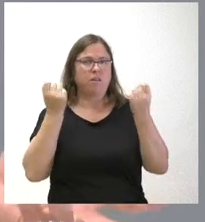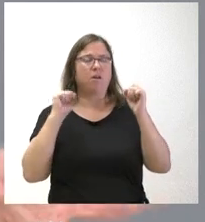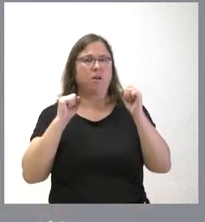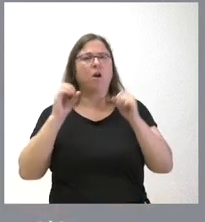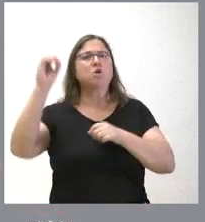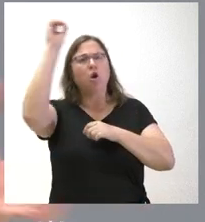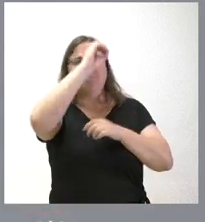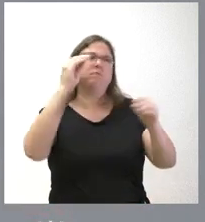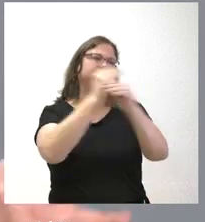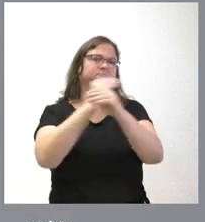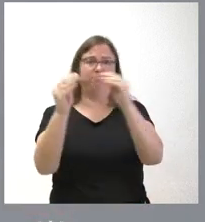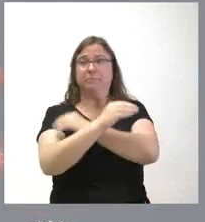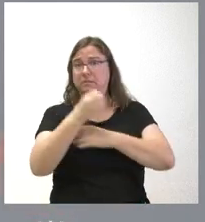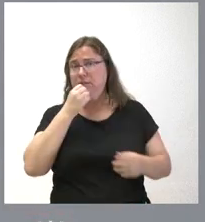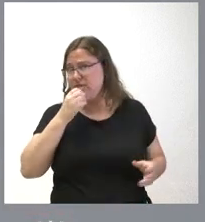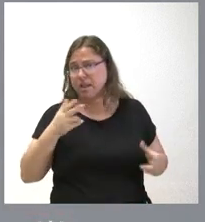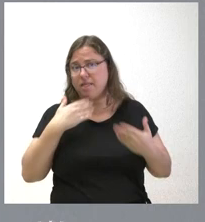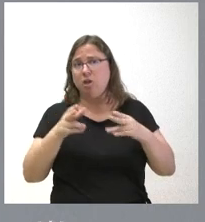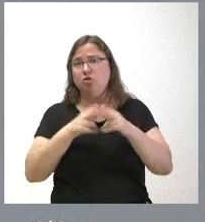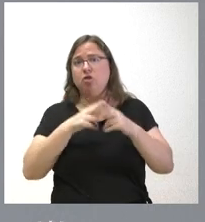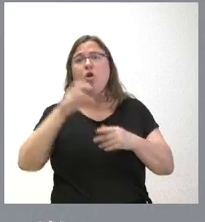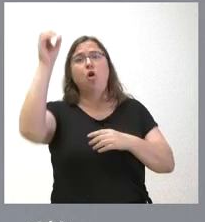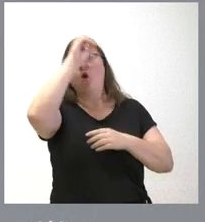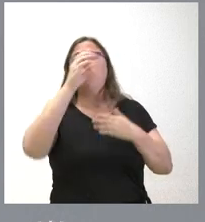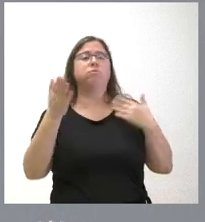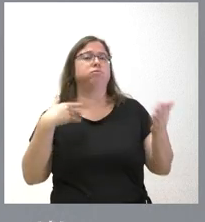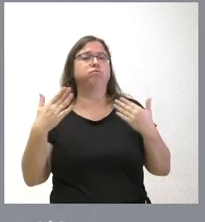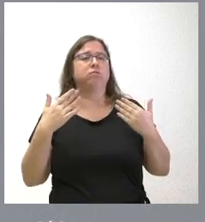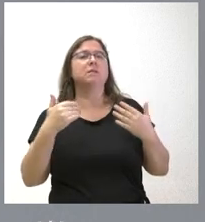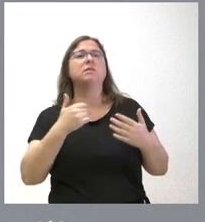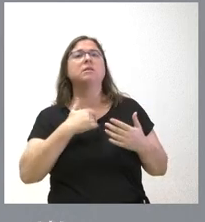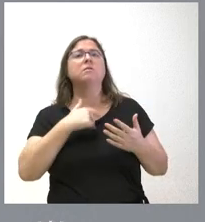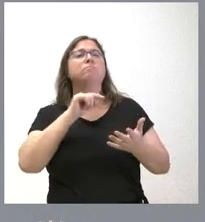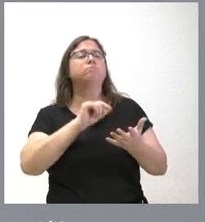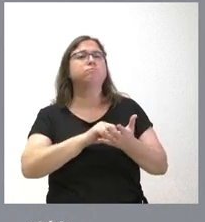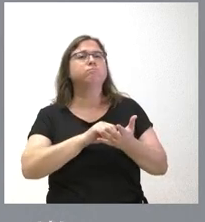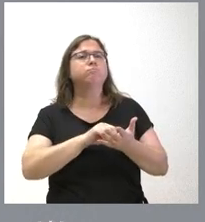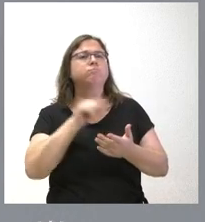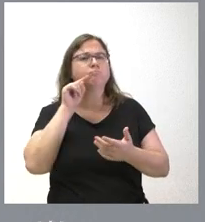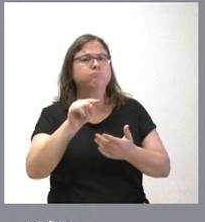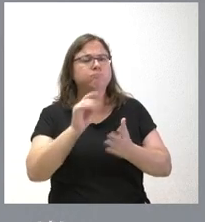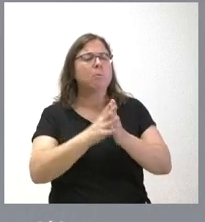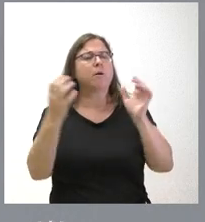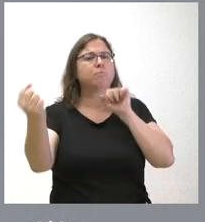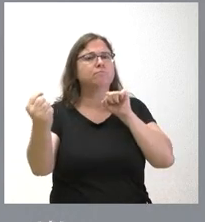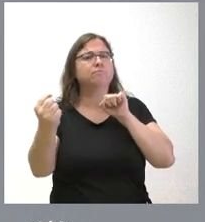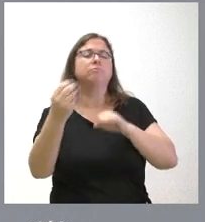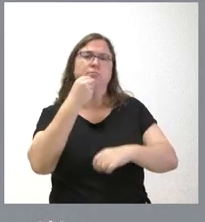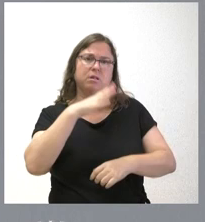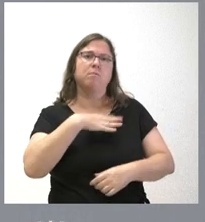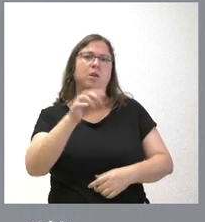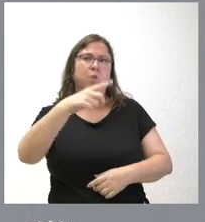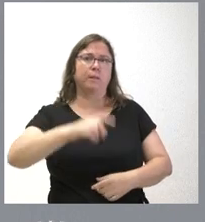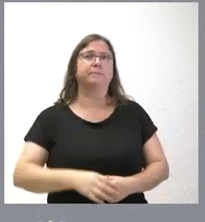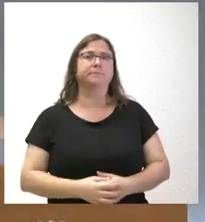distintas Esta es lo bueno del diálogo social opiniones distintas llegamos a puntos de entendimiento que pueda ser beneficiosos para el conjunto de las personas de nuestra